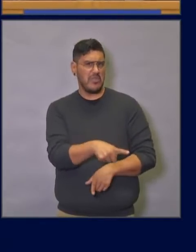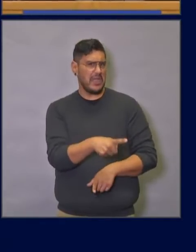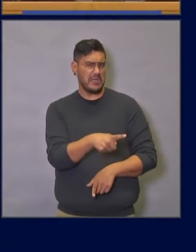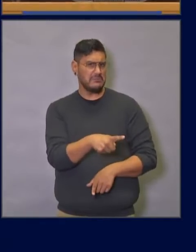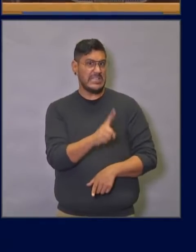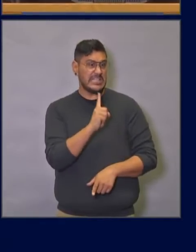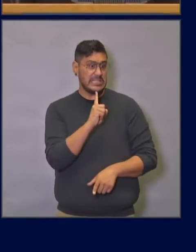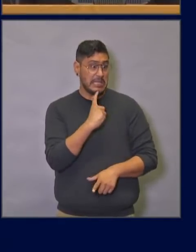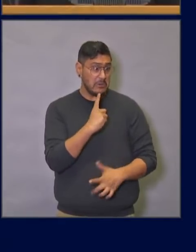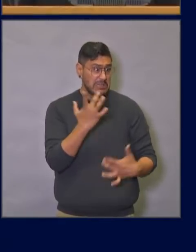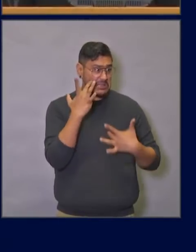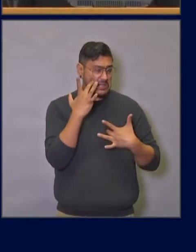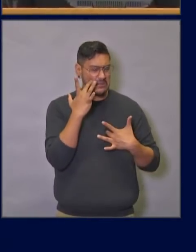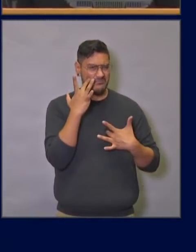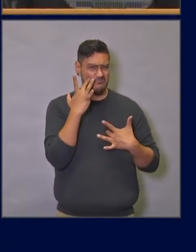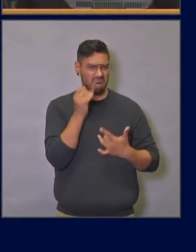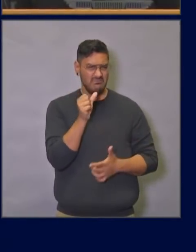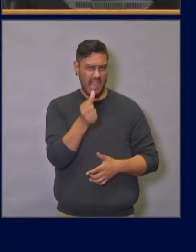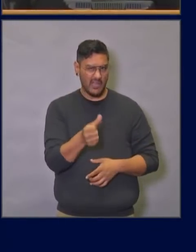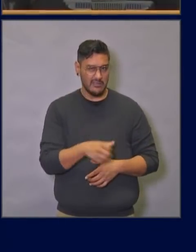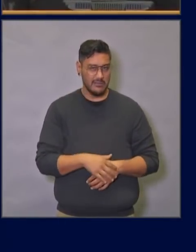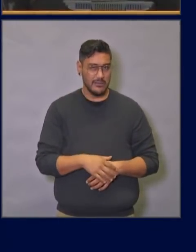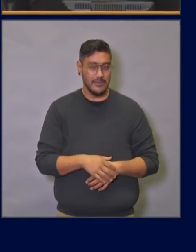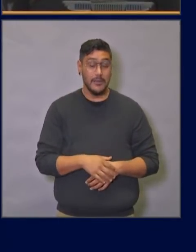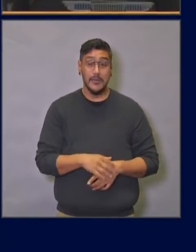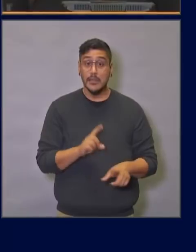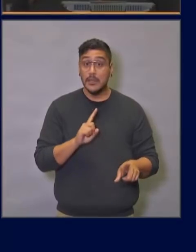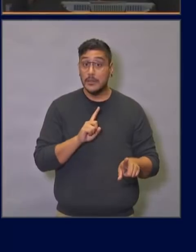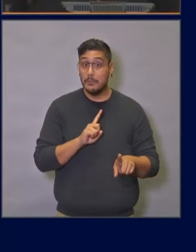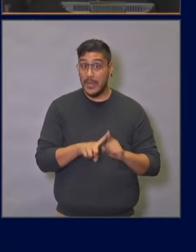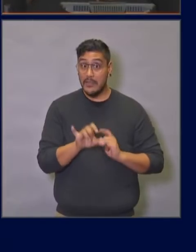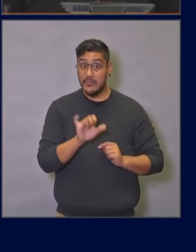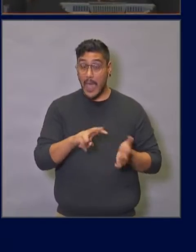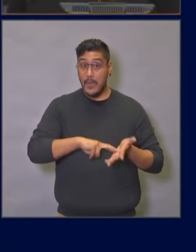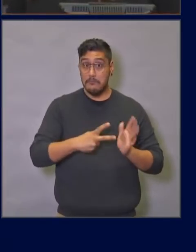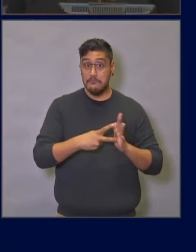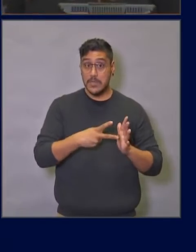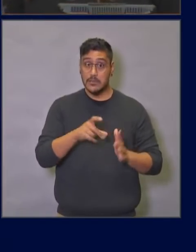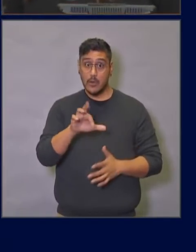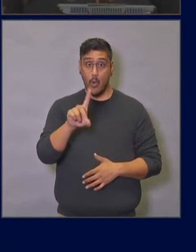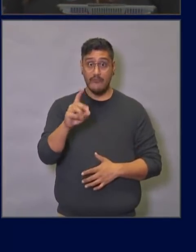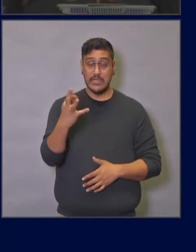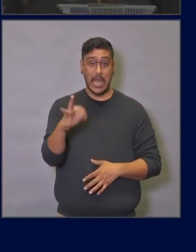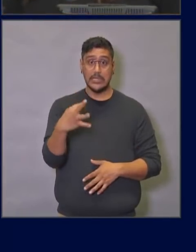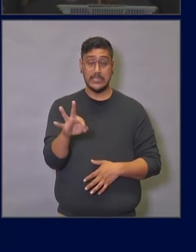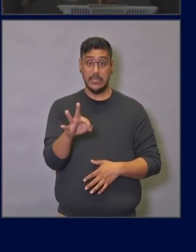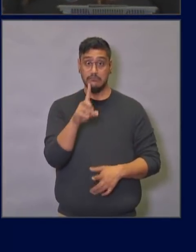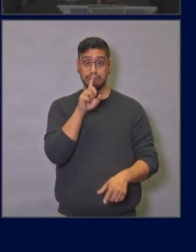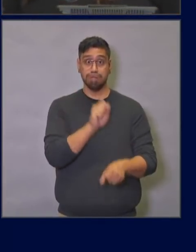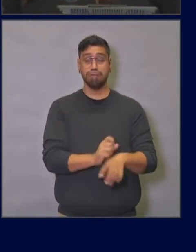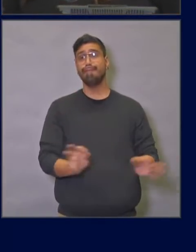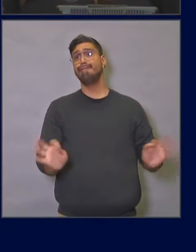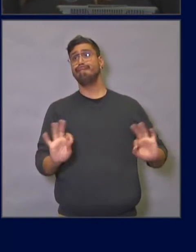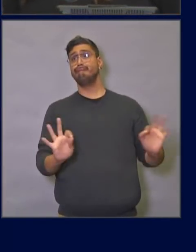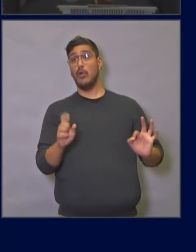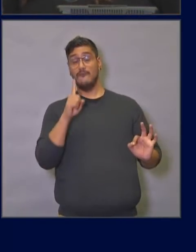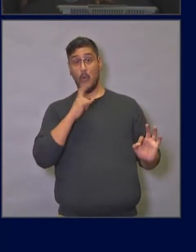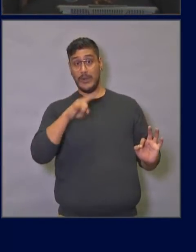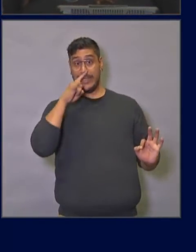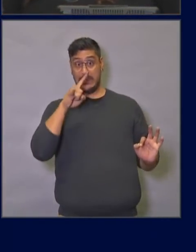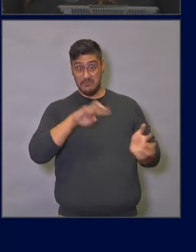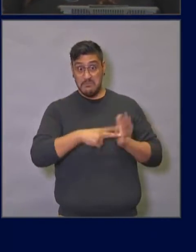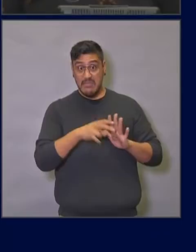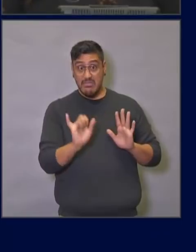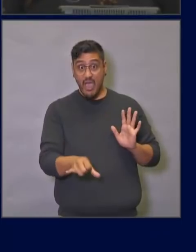se infectan. Pero esto no significa que COVID-19 sea una enfermedad completamente inofensa para los